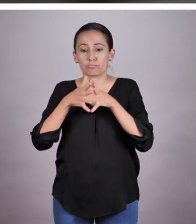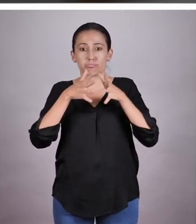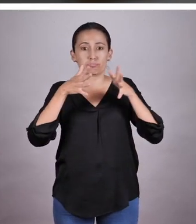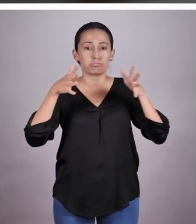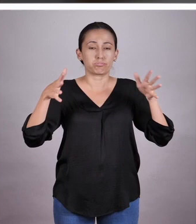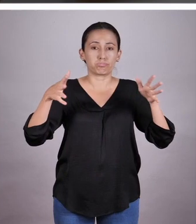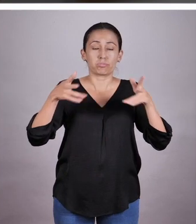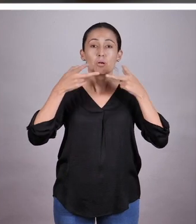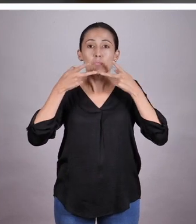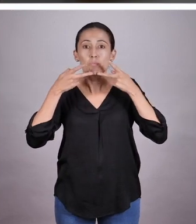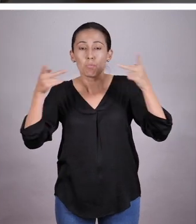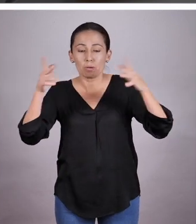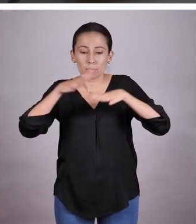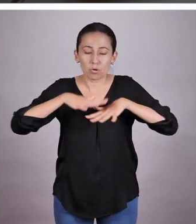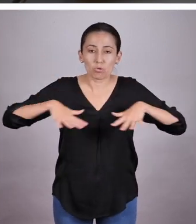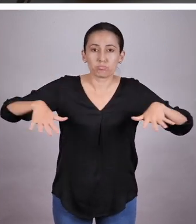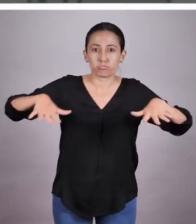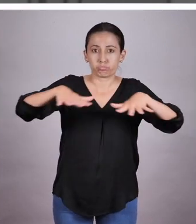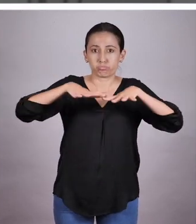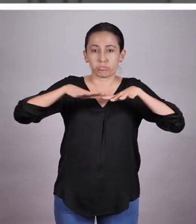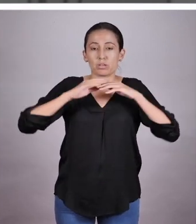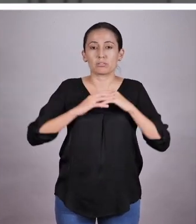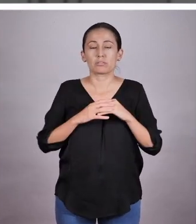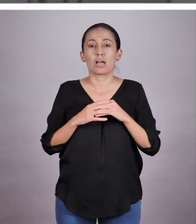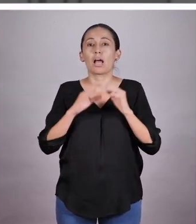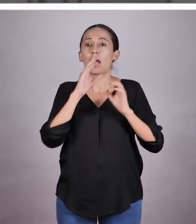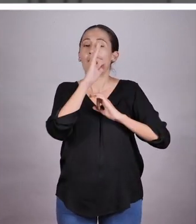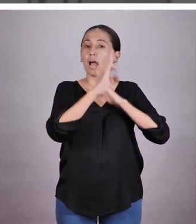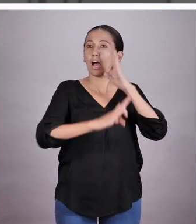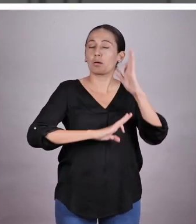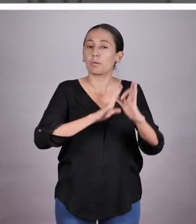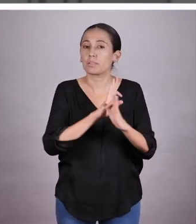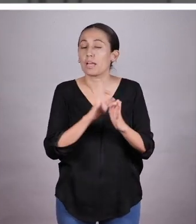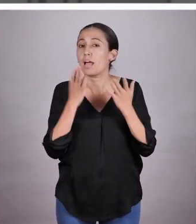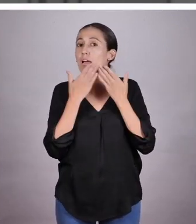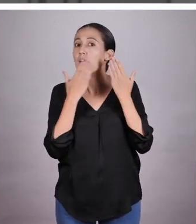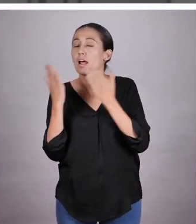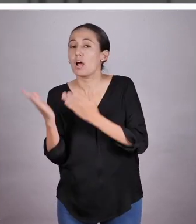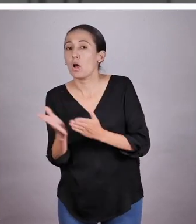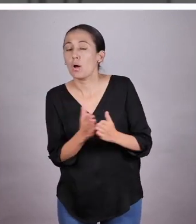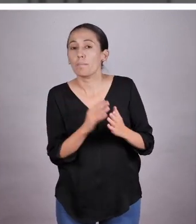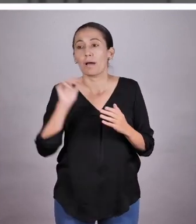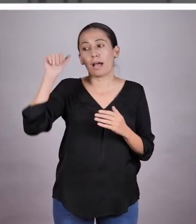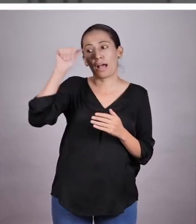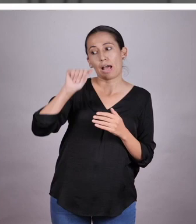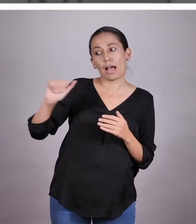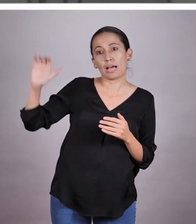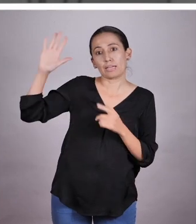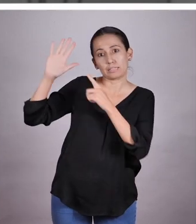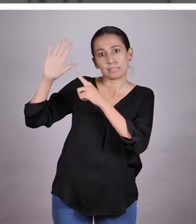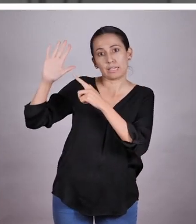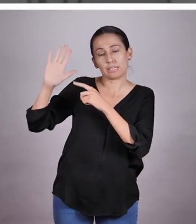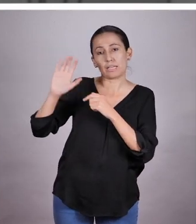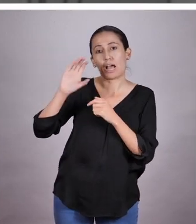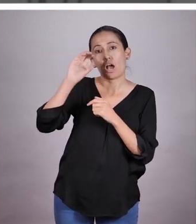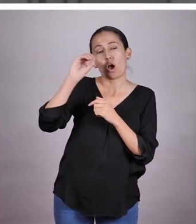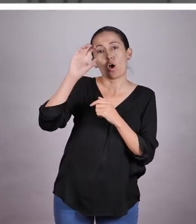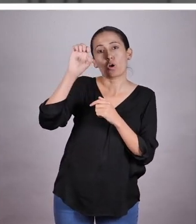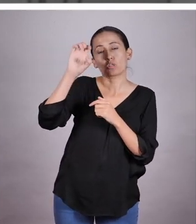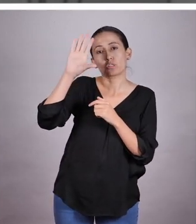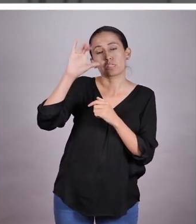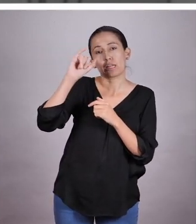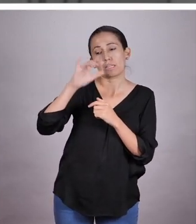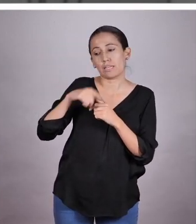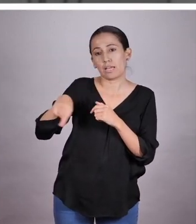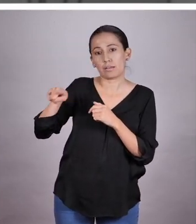de forma desigual por toda la Tierra. Mientras que más de la mitad vive en el continente asiático, en Oceanía vive menos del